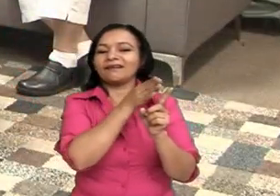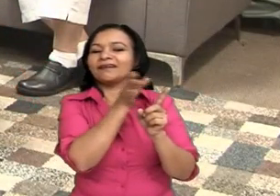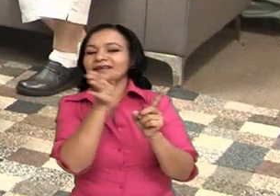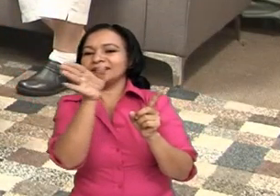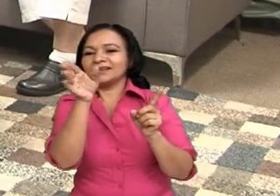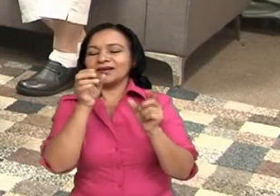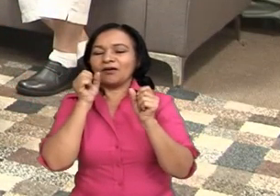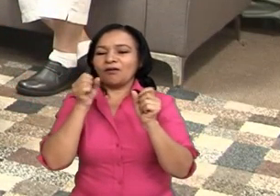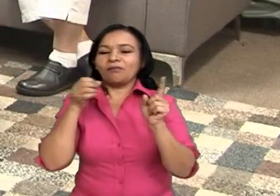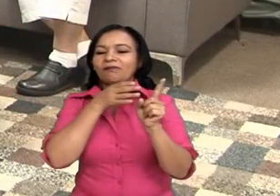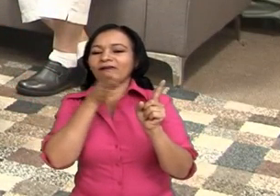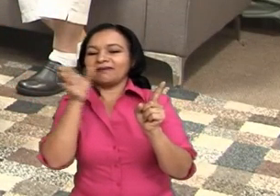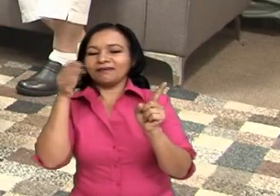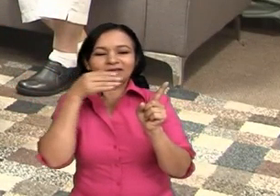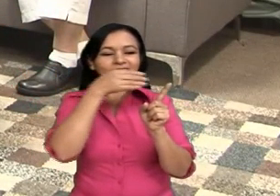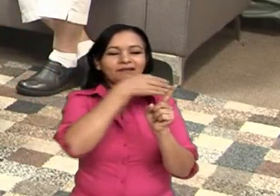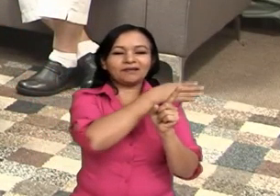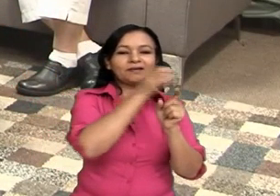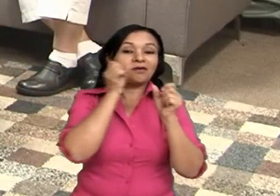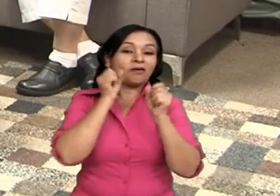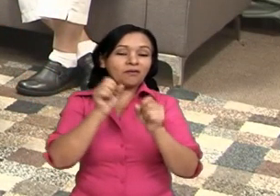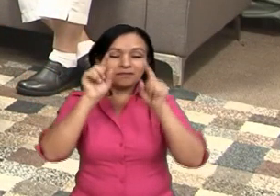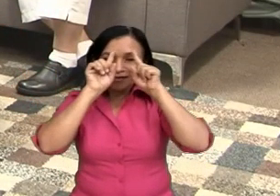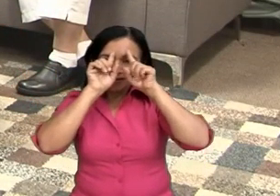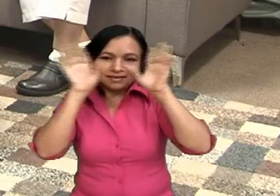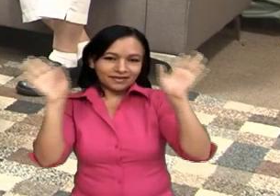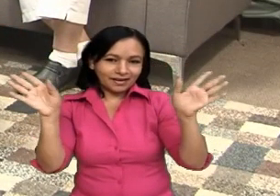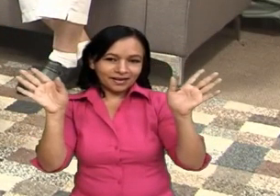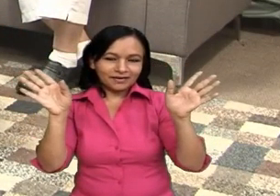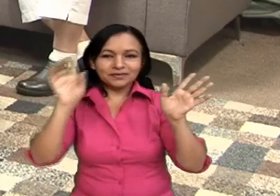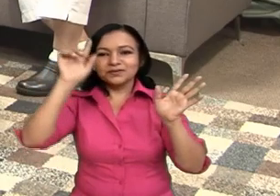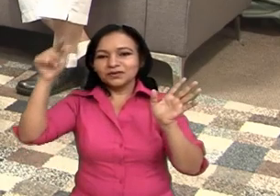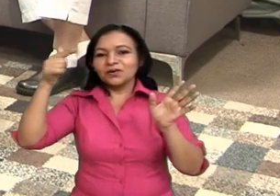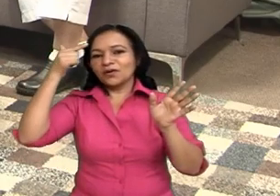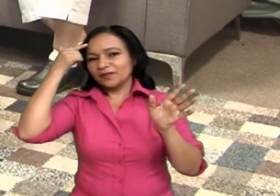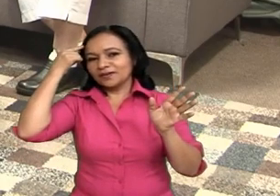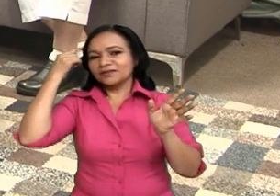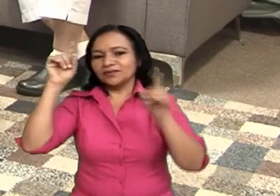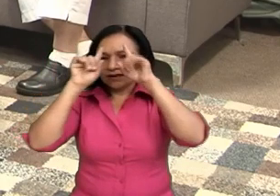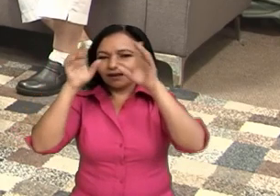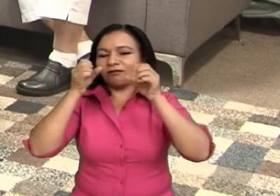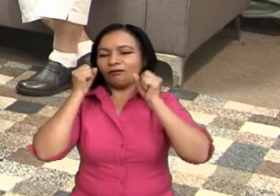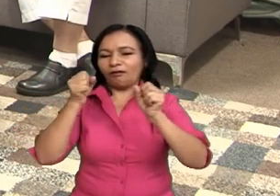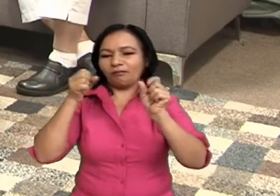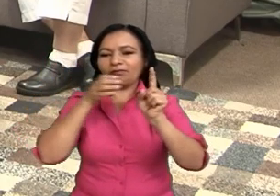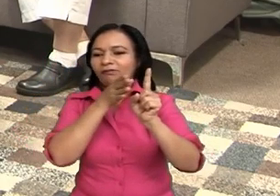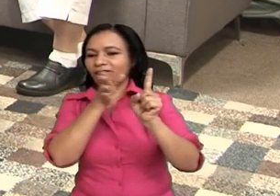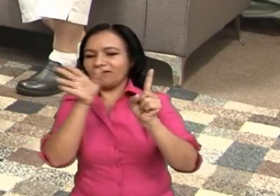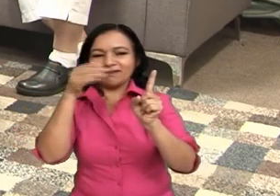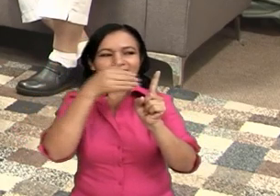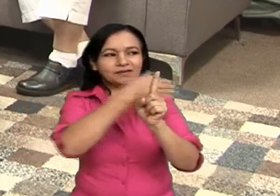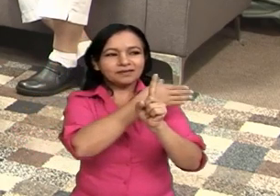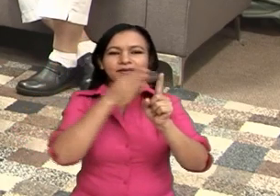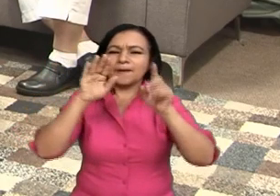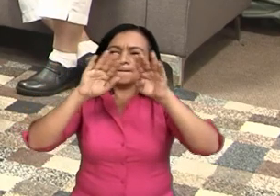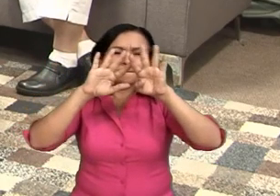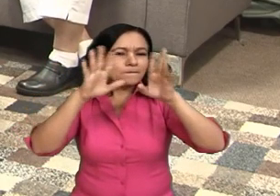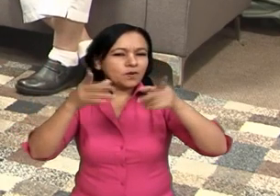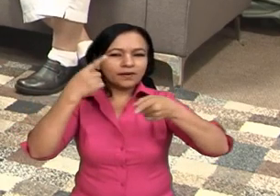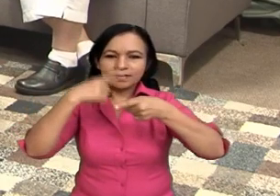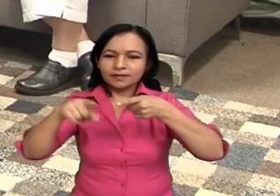de acompañamiento. Entonces, eso lo tiene clarísimo nuestro gobierno. Entonces, las mujeres, las mejores pagadoras, las